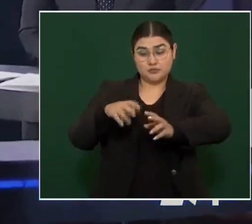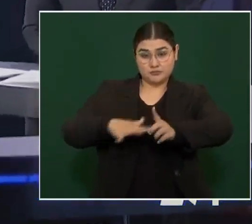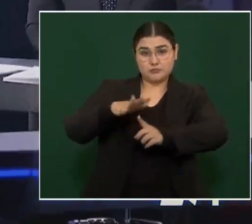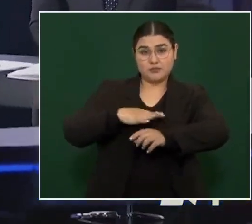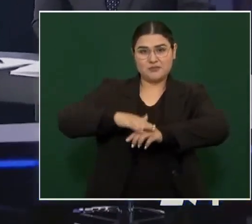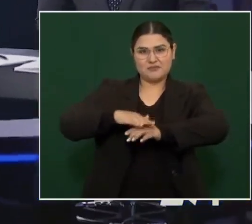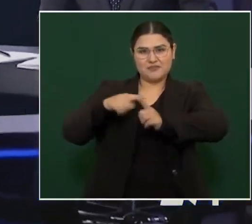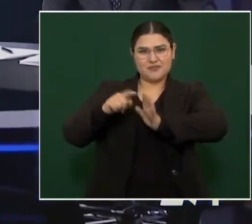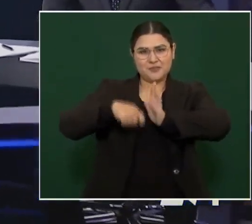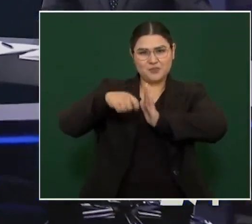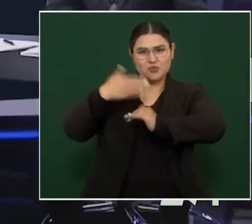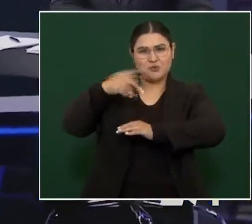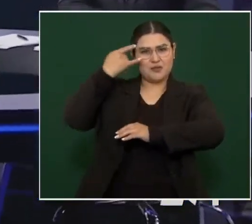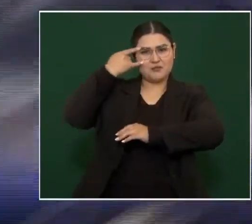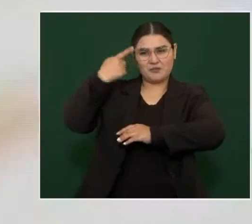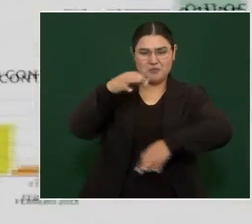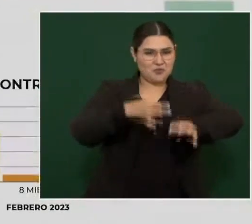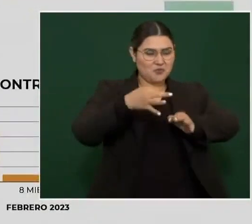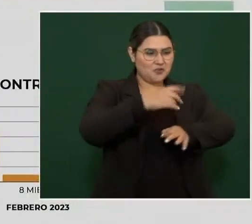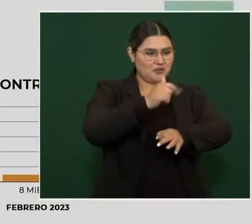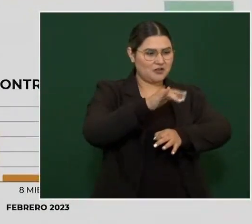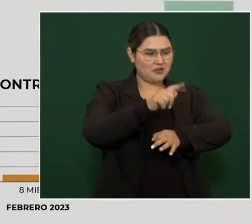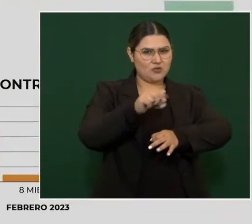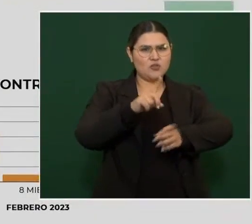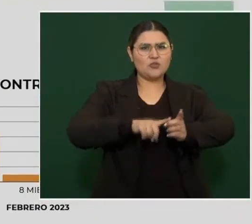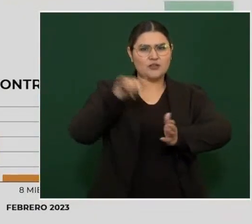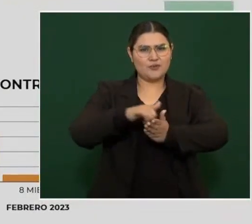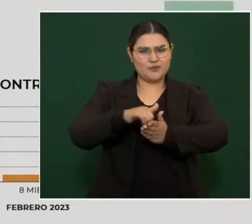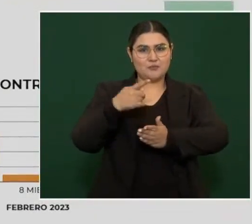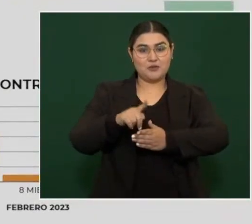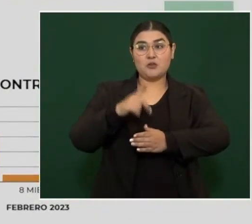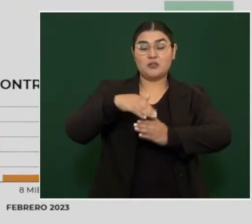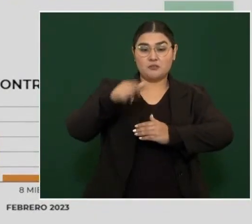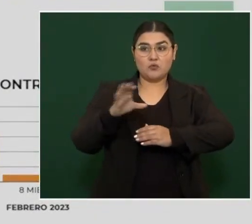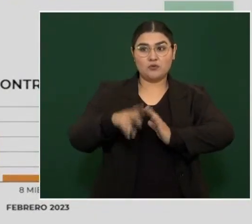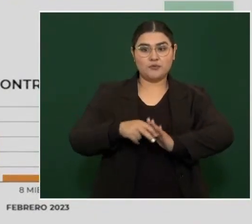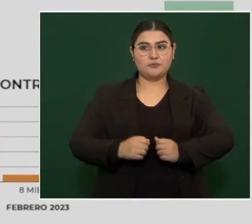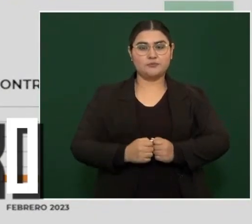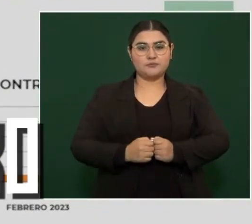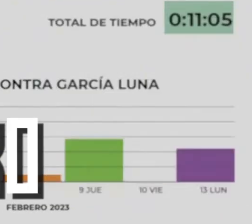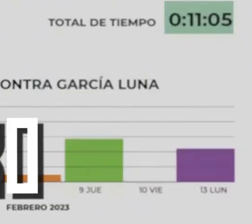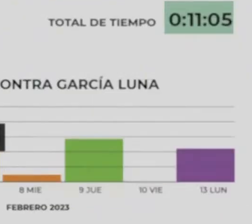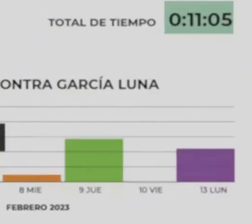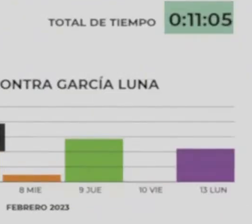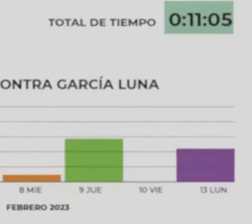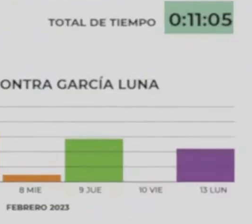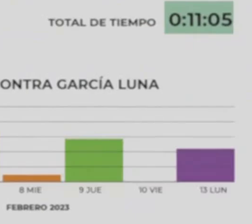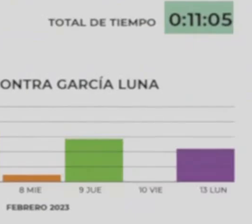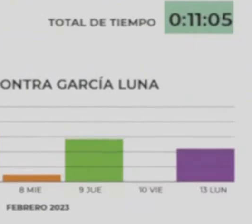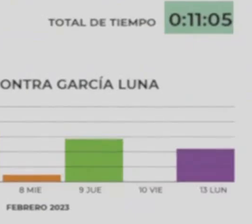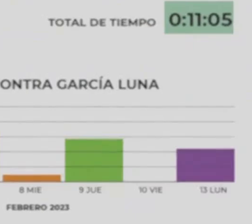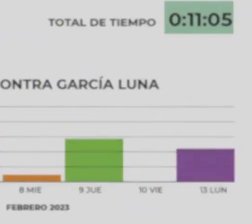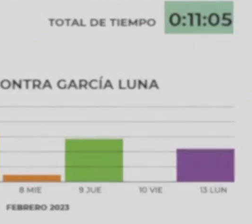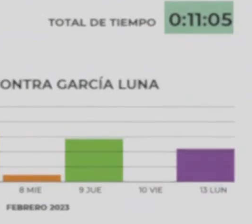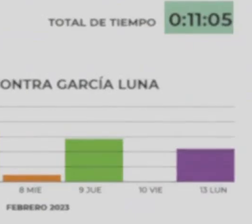nota de los videos de Campeche que al juicio contra García Luna en Nueva York. Entre el lunes 6 de febrero, cuando se dan a conocer los videos de Campeche, hasta el lunes 13 de febrero, el noticiero en Punto dedicó